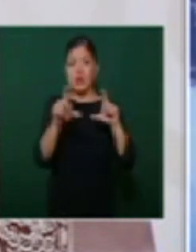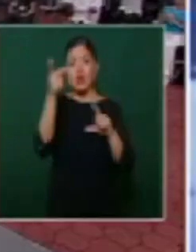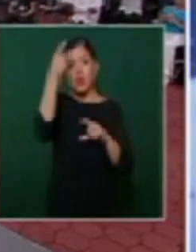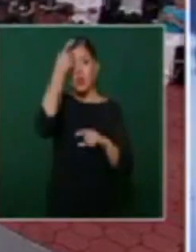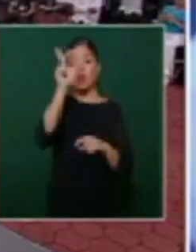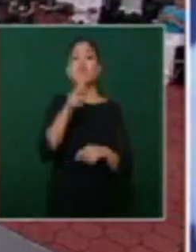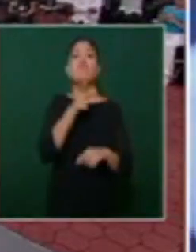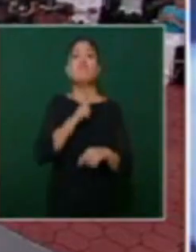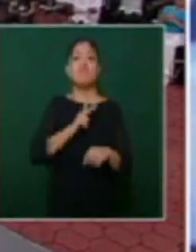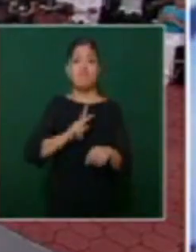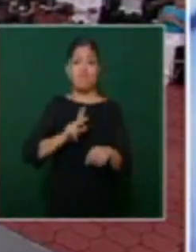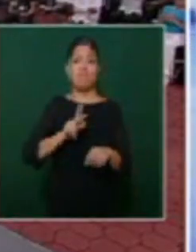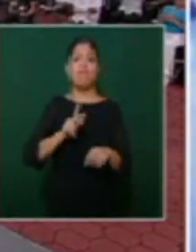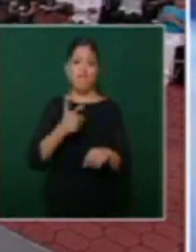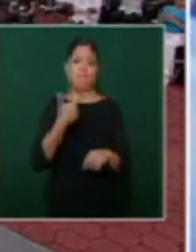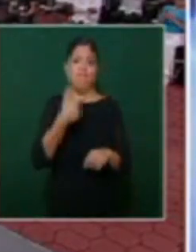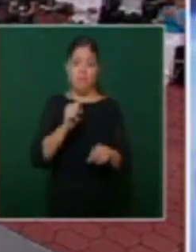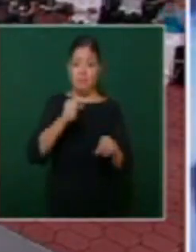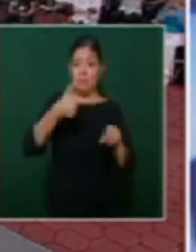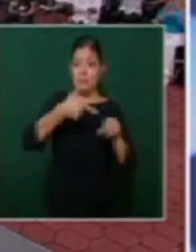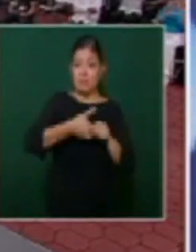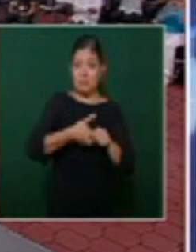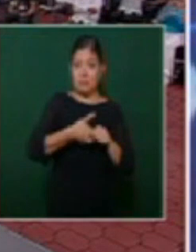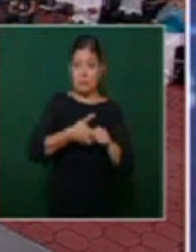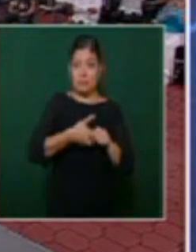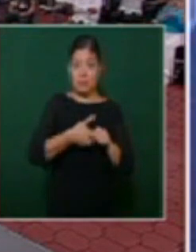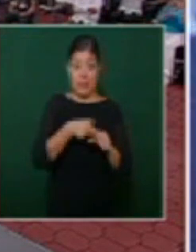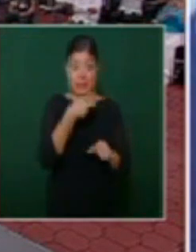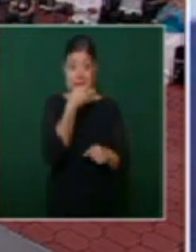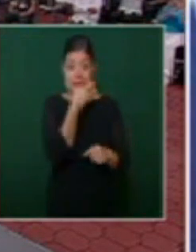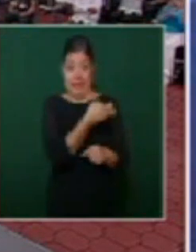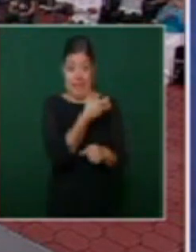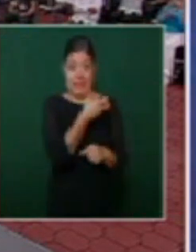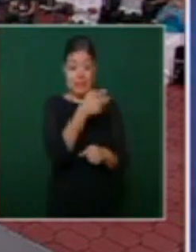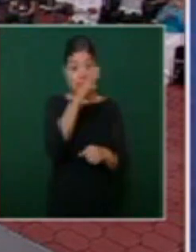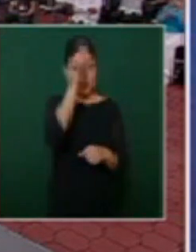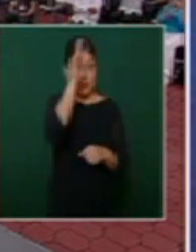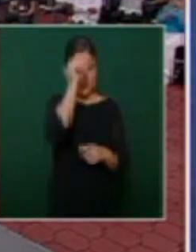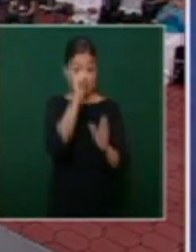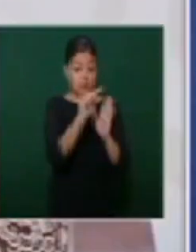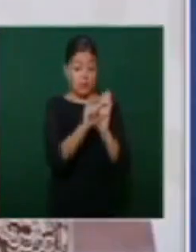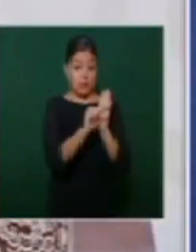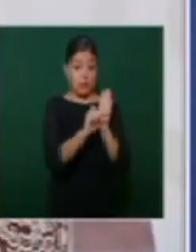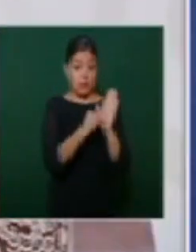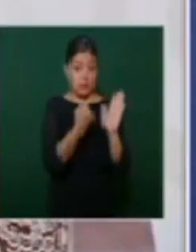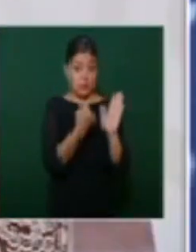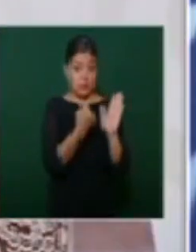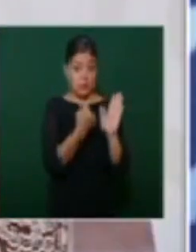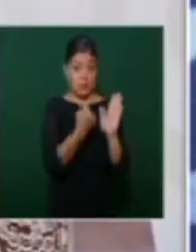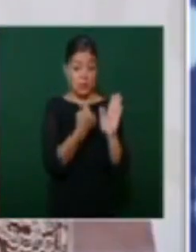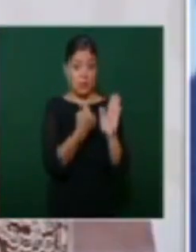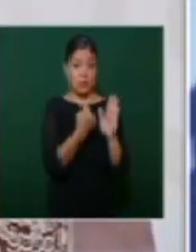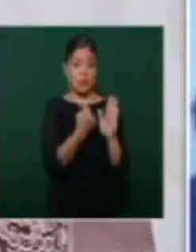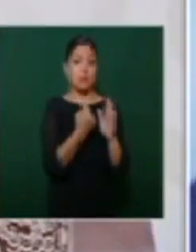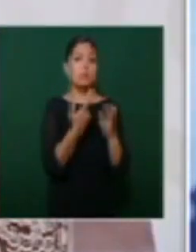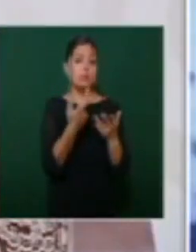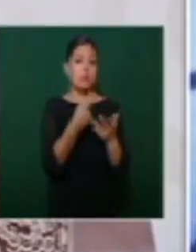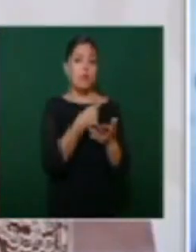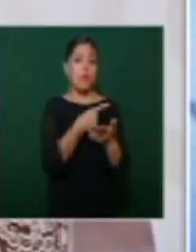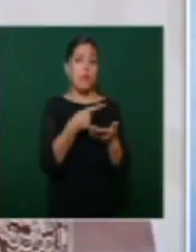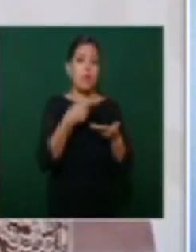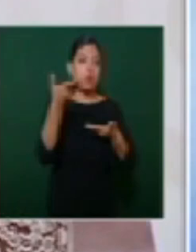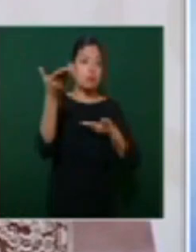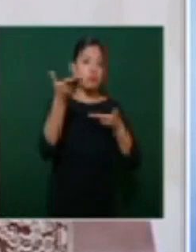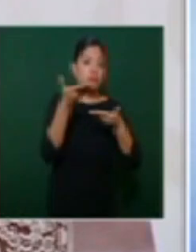del país, y vamos a hacer exactamente lo mismo y defender con la misma fuerza o más, Ricardo, el que